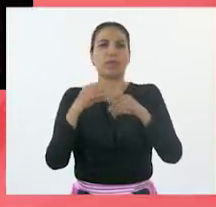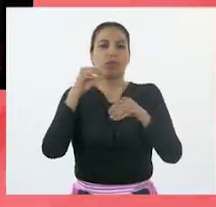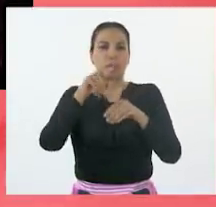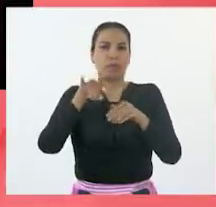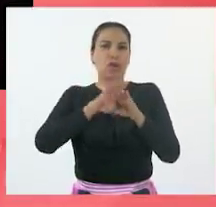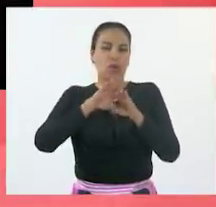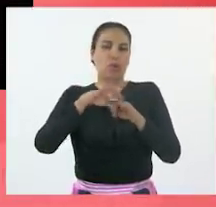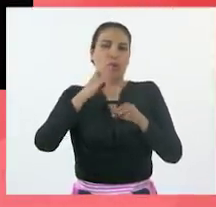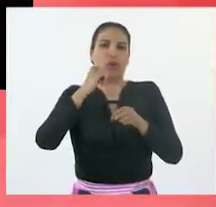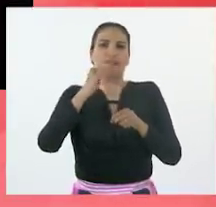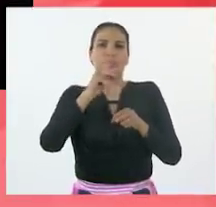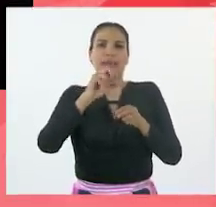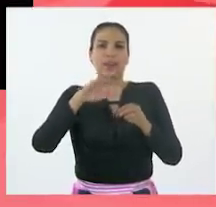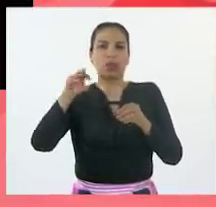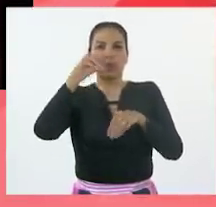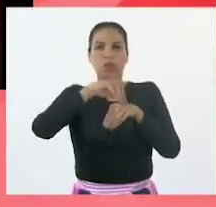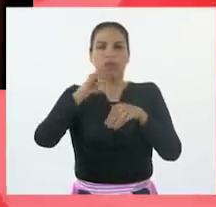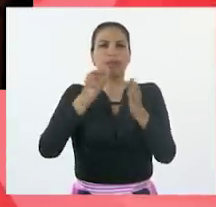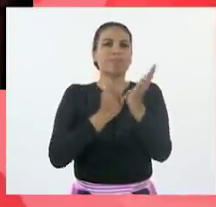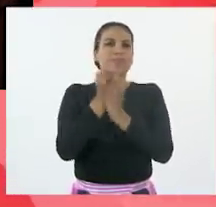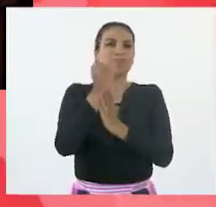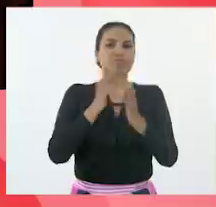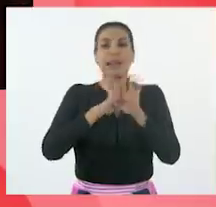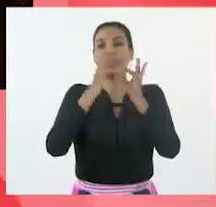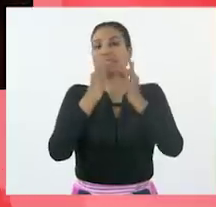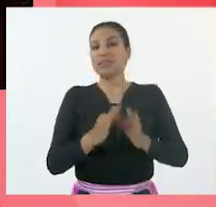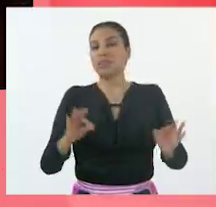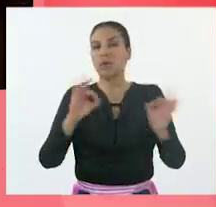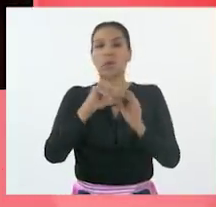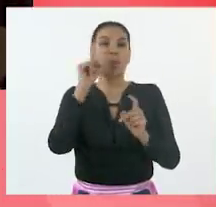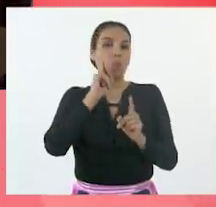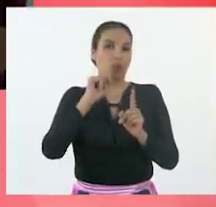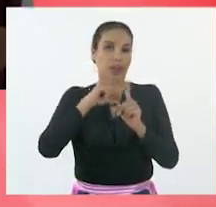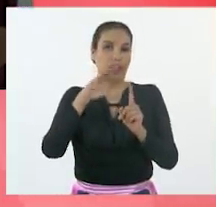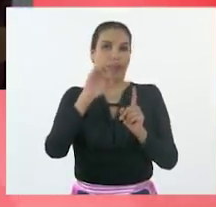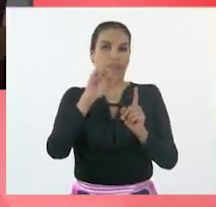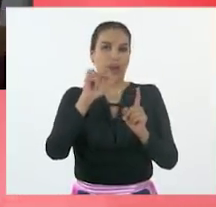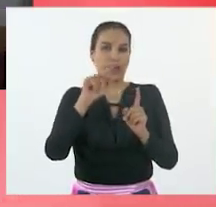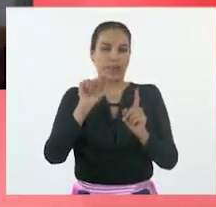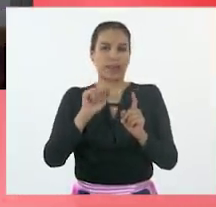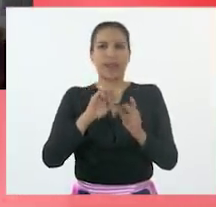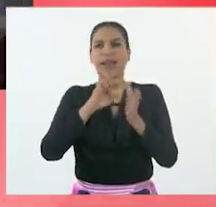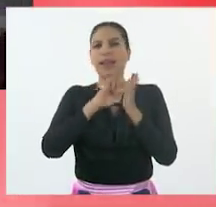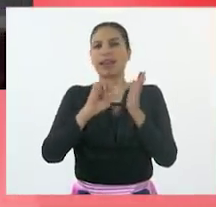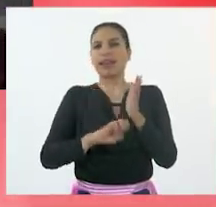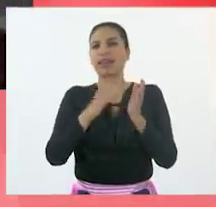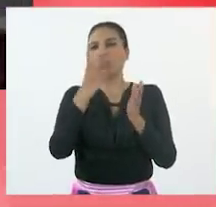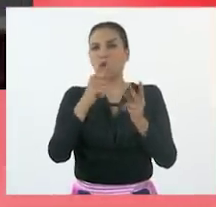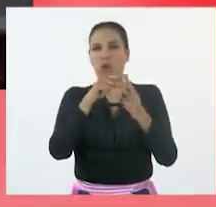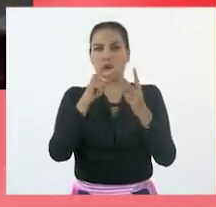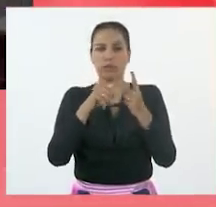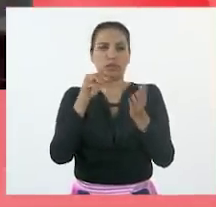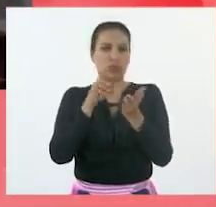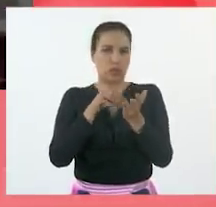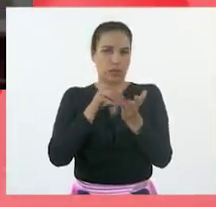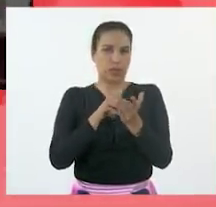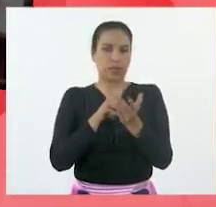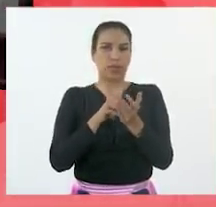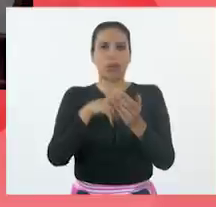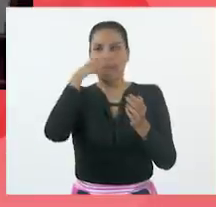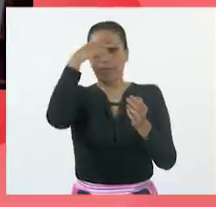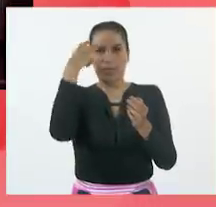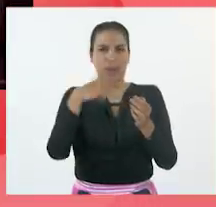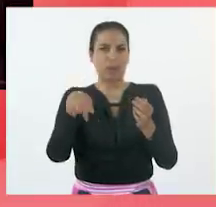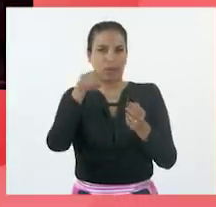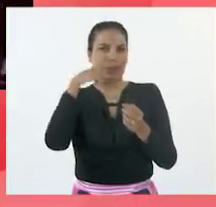Imperio. Y la que tomaba las decisiones más importantes fue ella. Por ejemplo, dos de las que todavía gozamos como